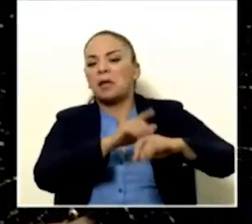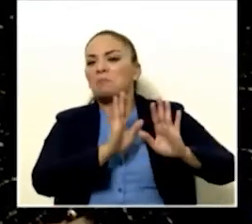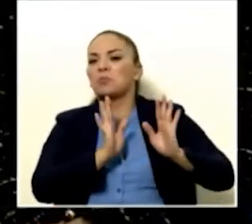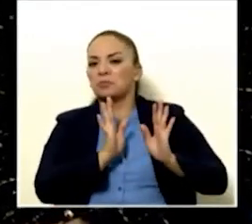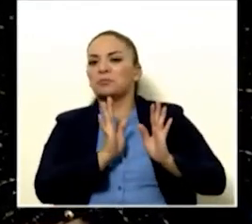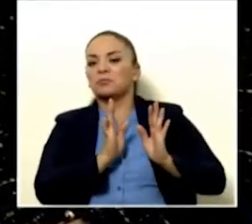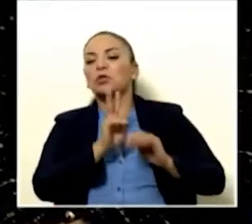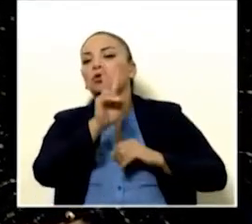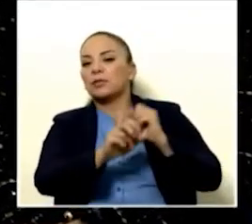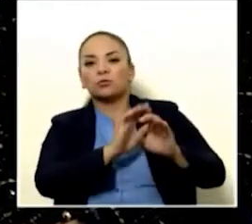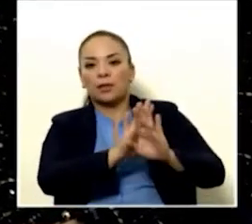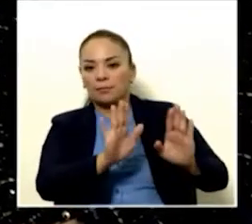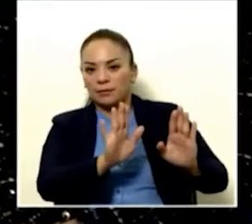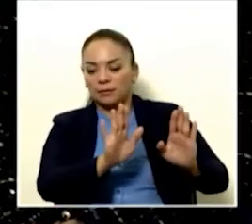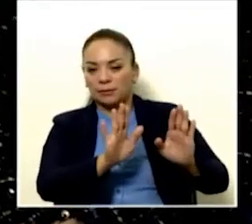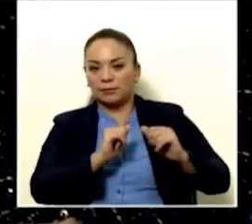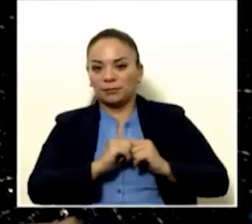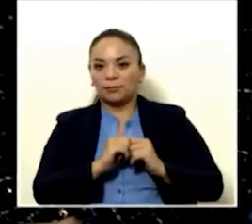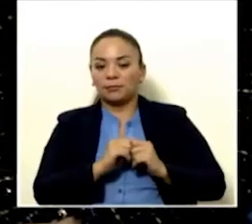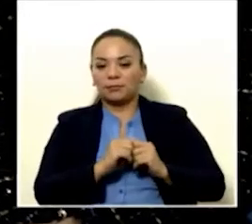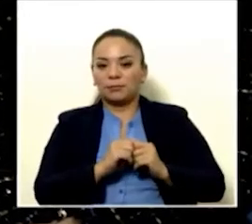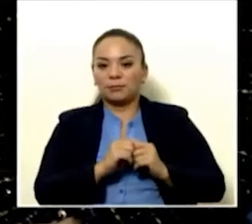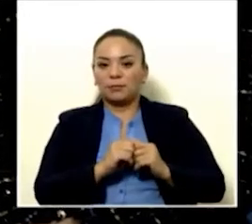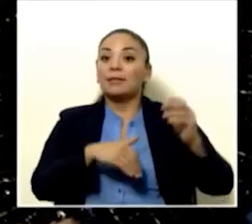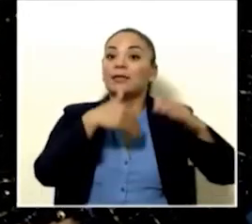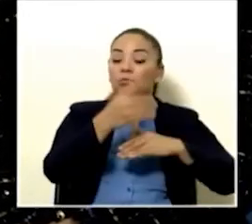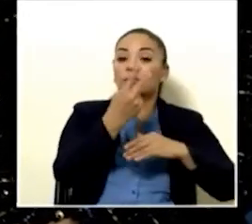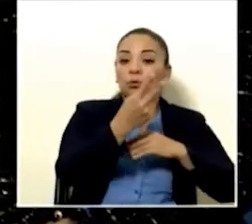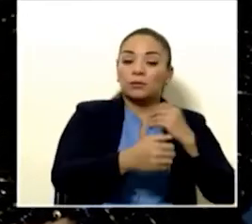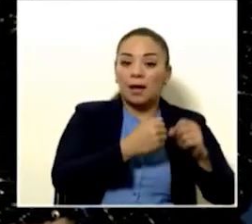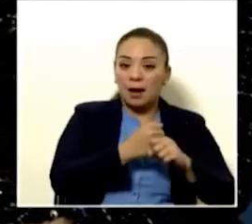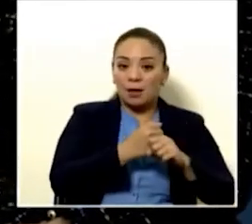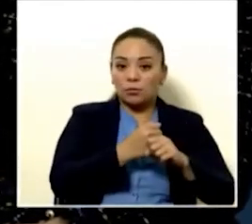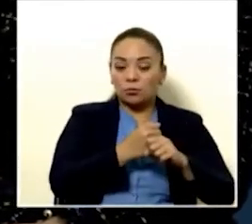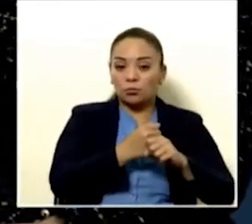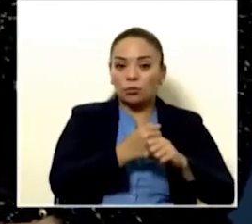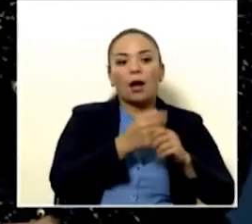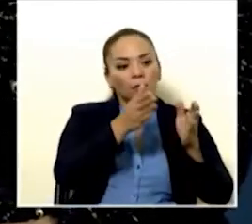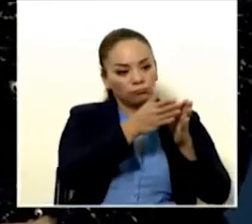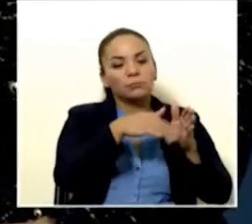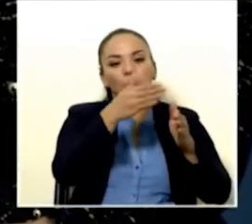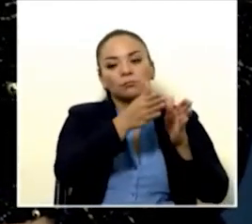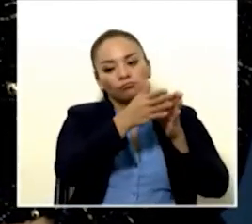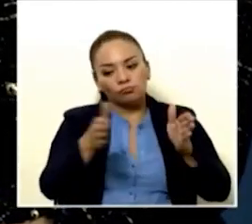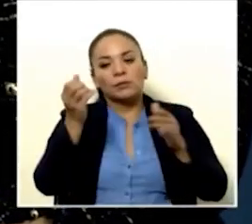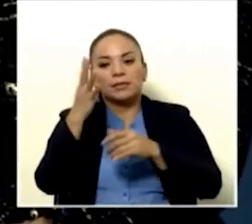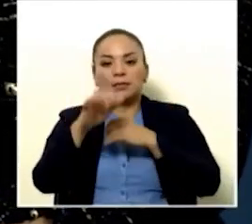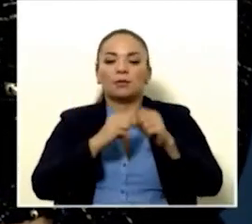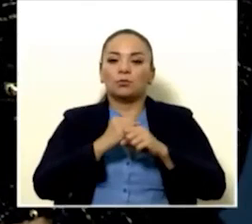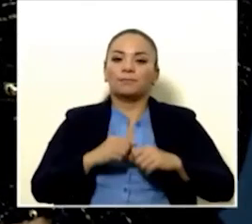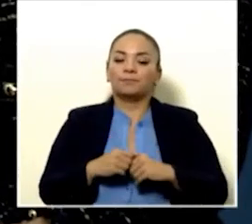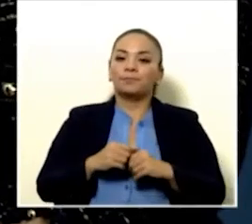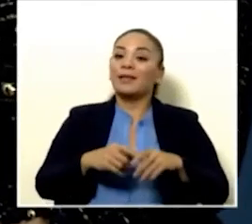nosotros calculamos son 2 años, después del cual se revierte de nuevo y regresamos a 15 años. Según la ley, todas